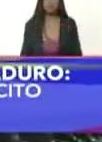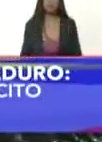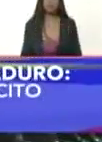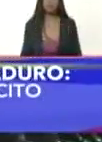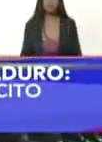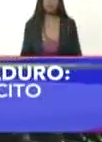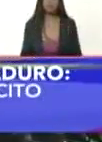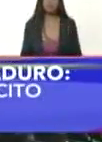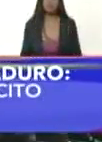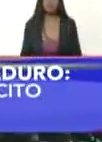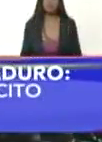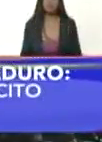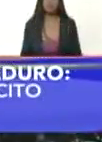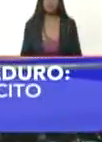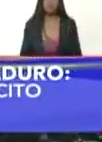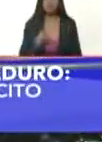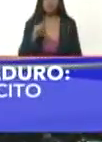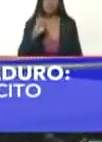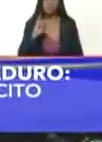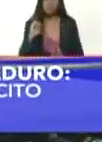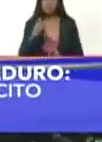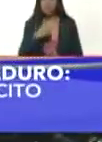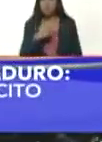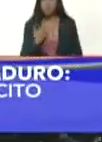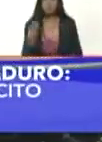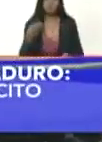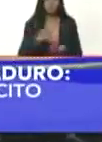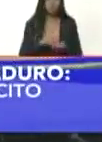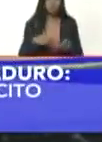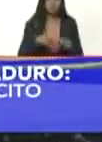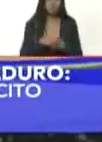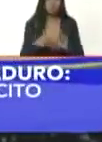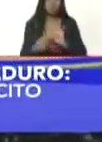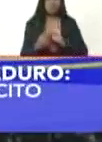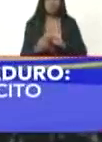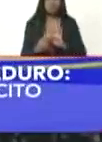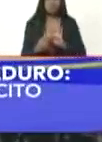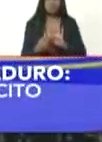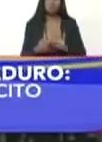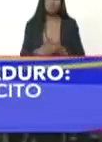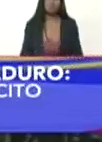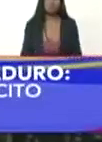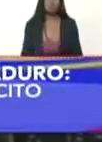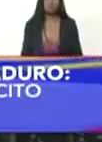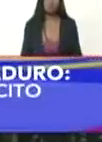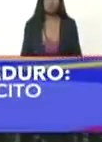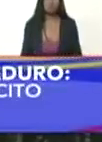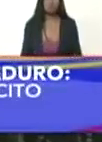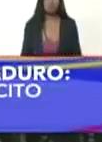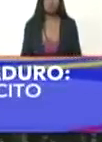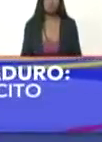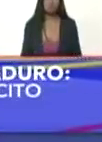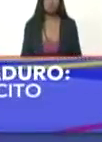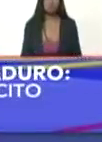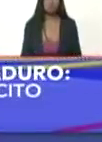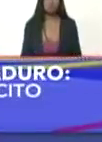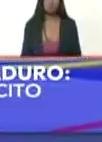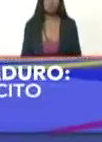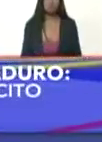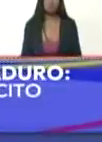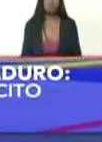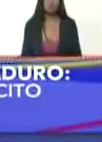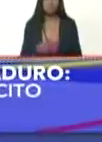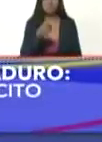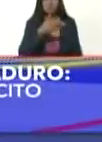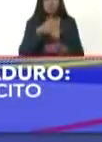Y es un elemento que quiero hoy poner sobre manifiesto en esta